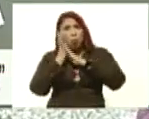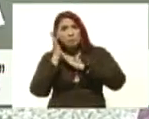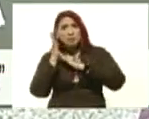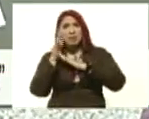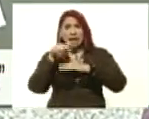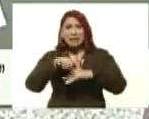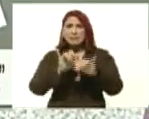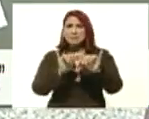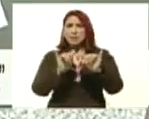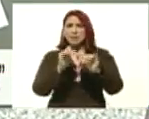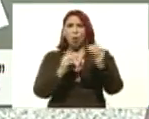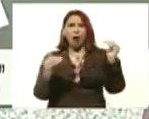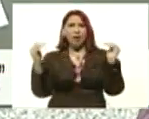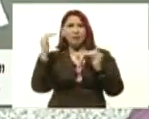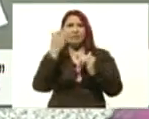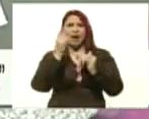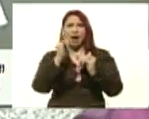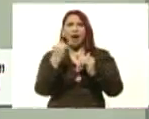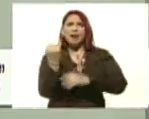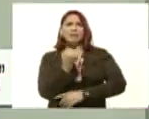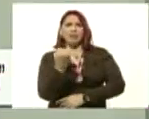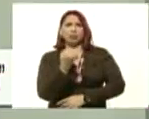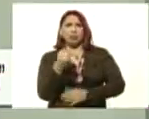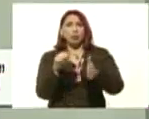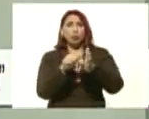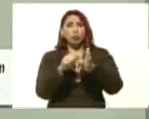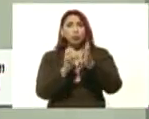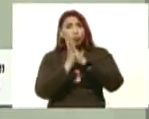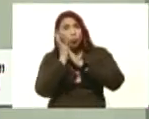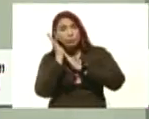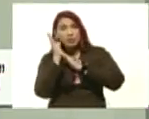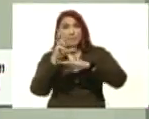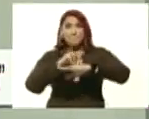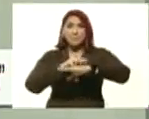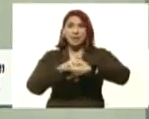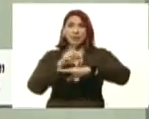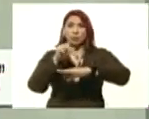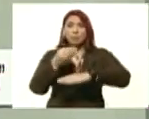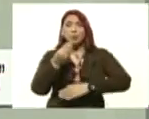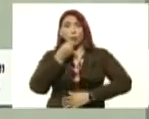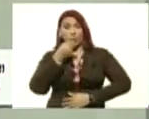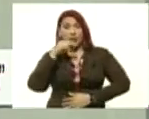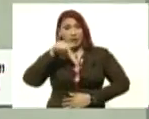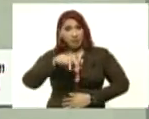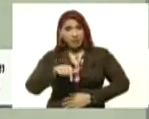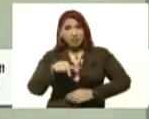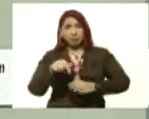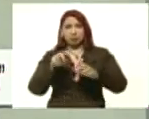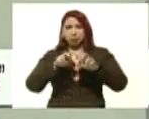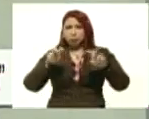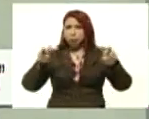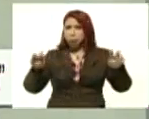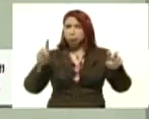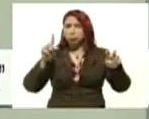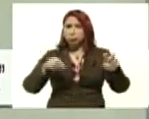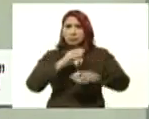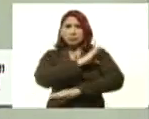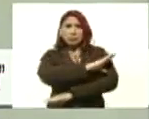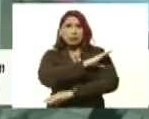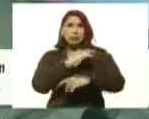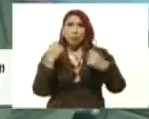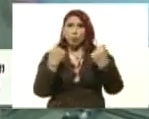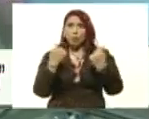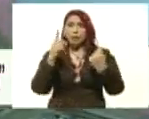parte de arriba están las habitaciones donde van a dormir ellos y van a comer acá en la clínica popular. Y